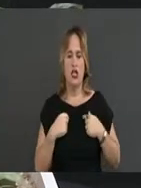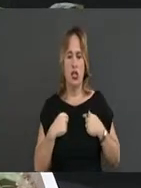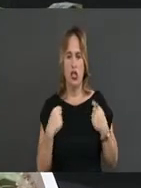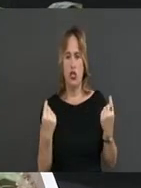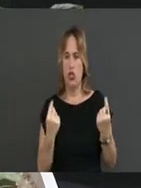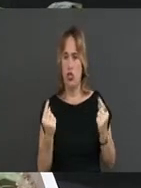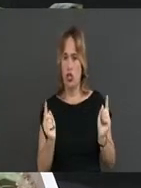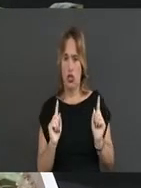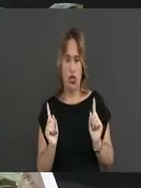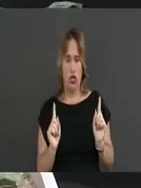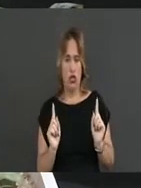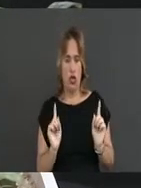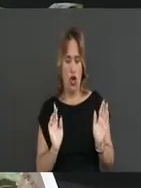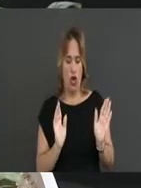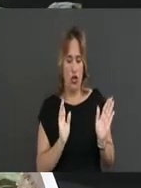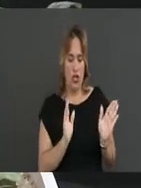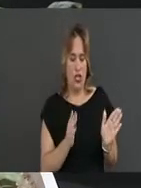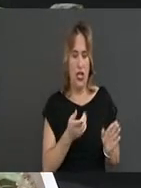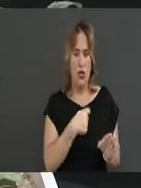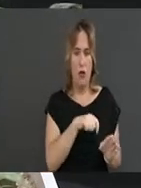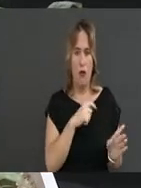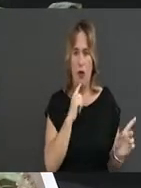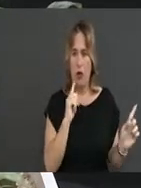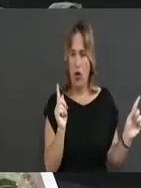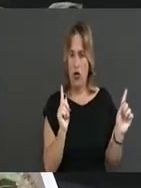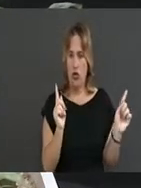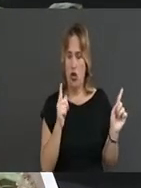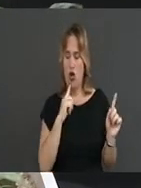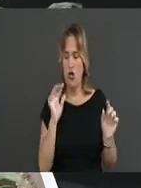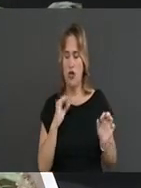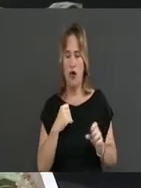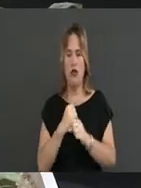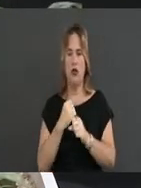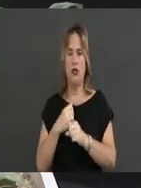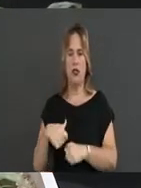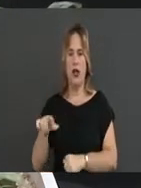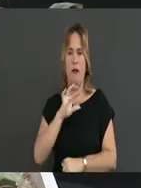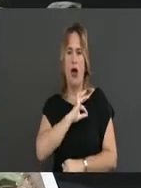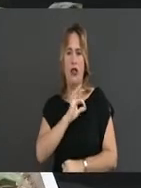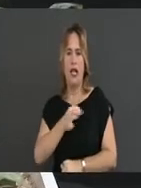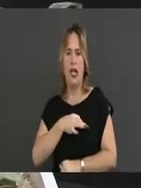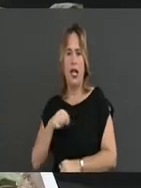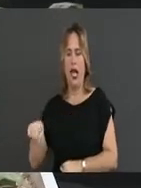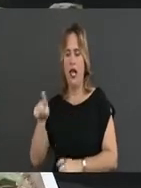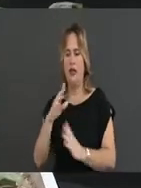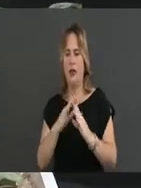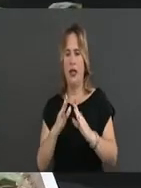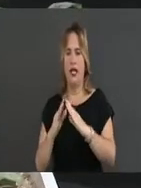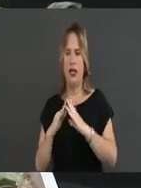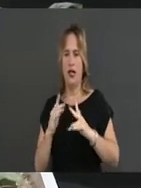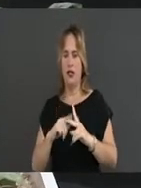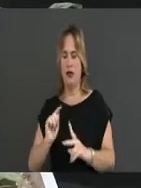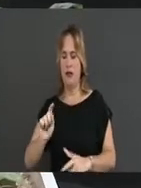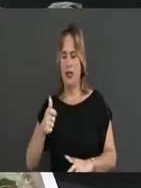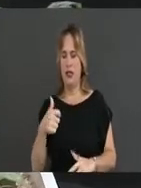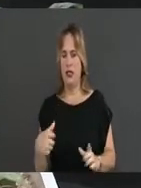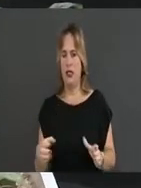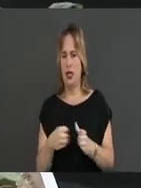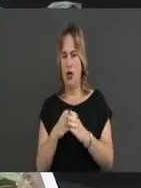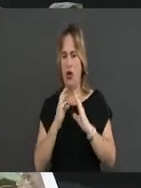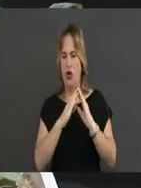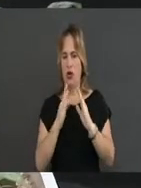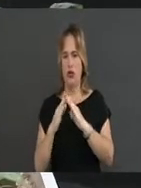para directamente del pueblo, sino también con el papel que tienen los delegados del Poder Popular y los presidentes de los consejos